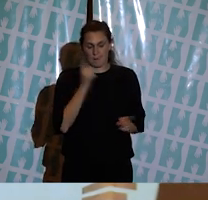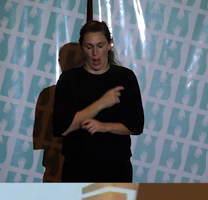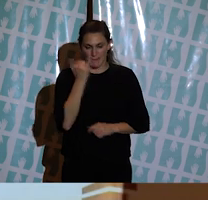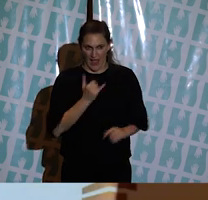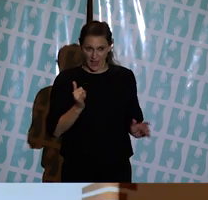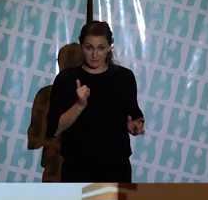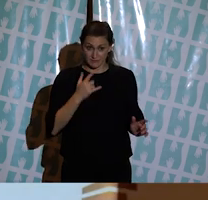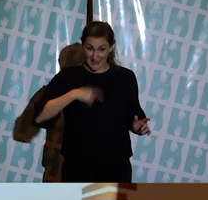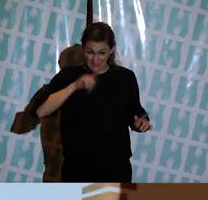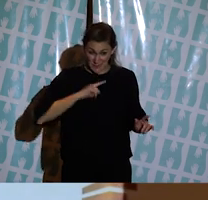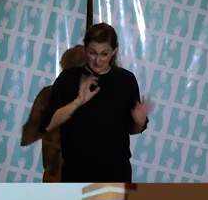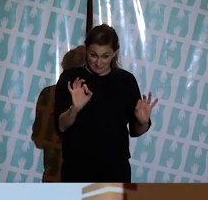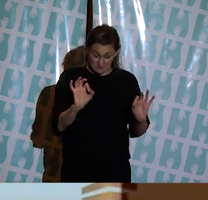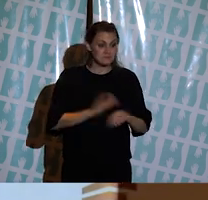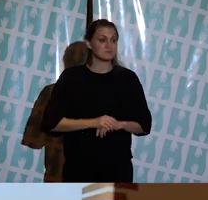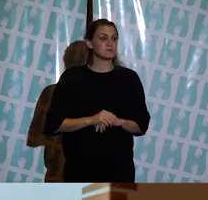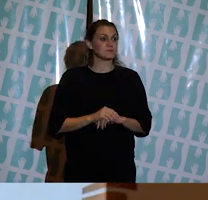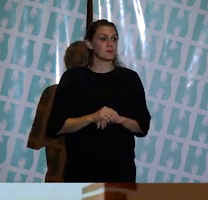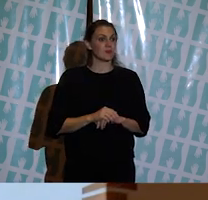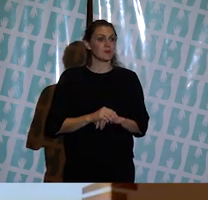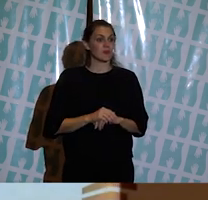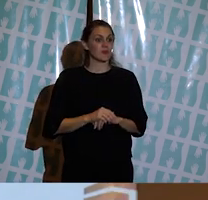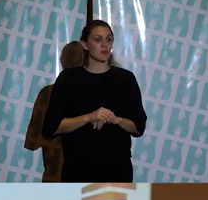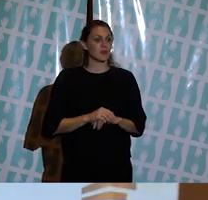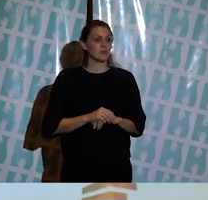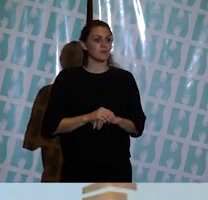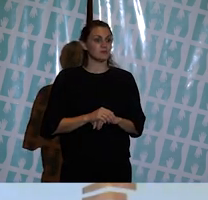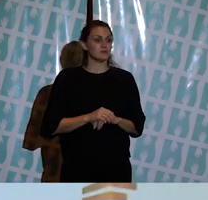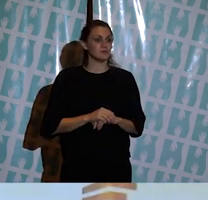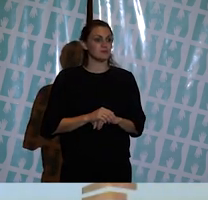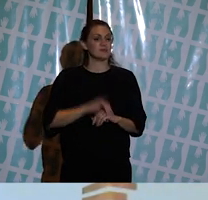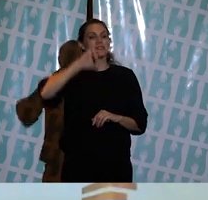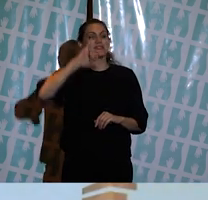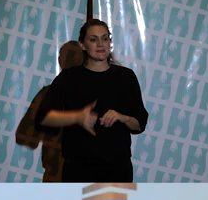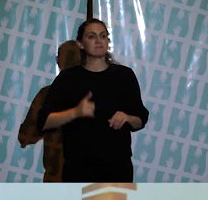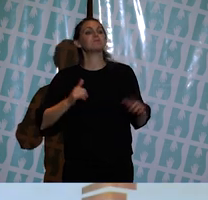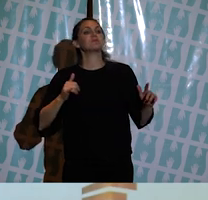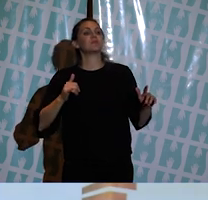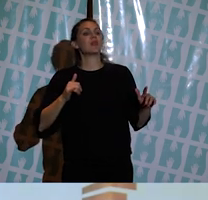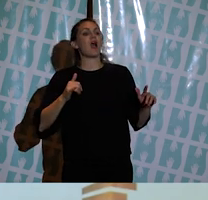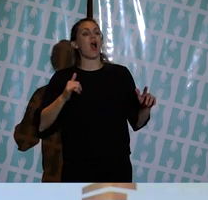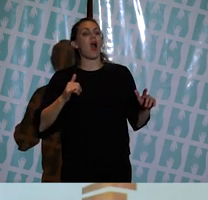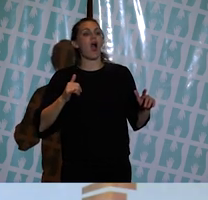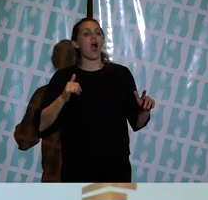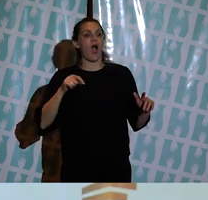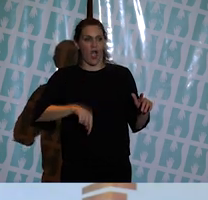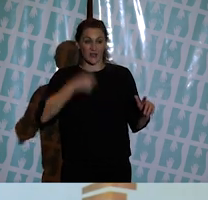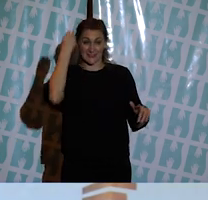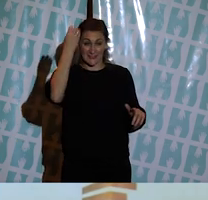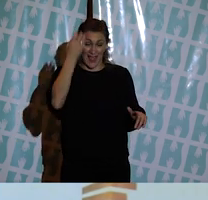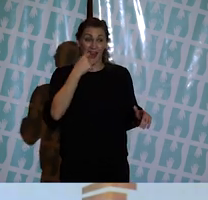Sí, al fondo. Sí, hablamos en la charla de cómo una